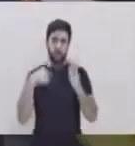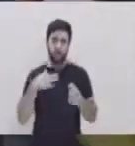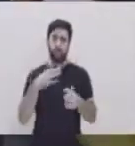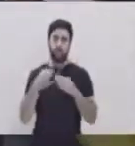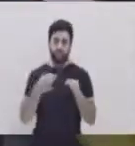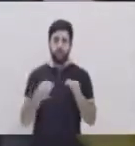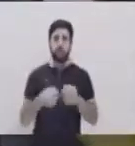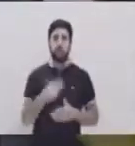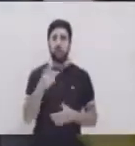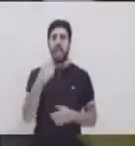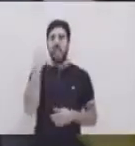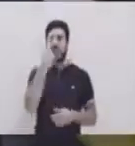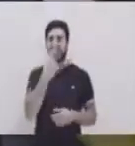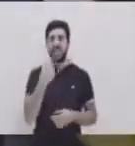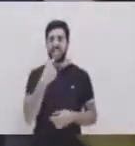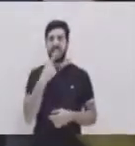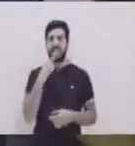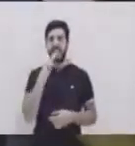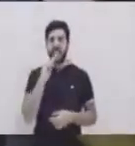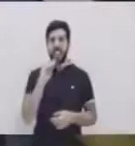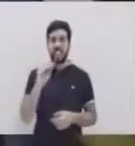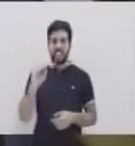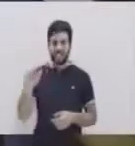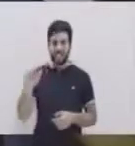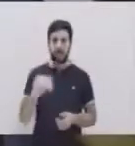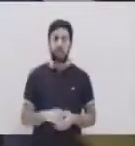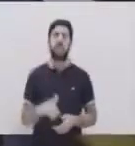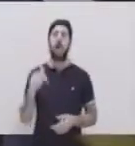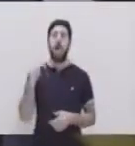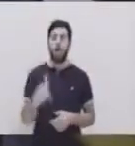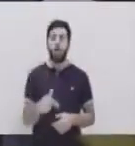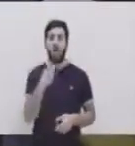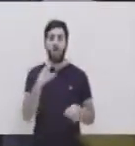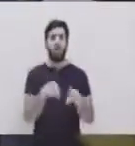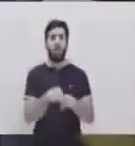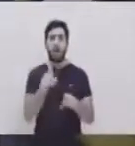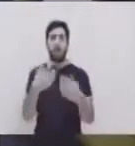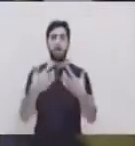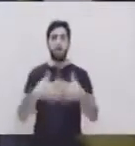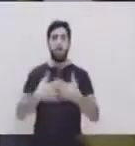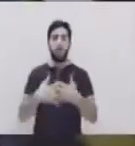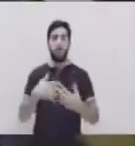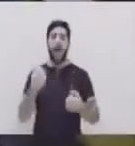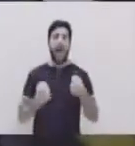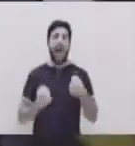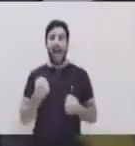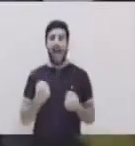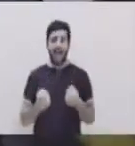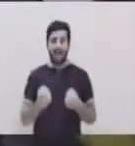Muy bien. Ahora vamos a hacer como un sonido de motor, ¿sí? Inhalamos.